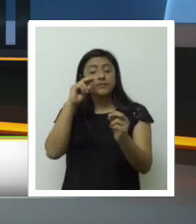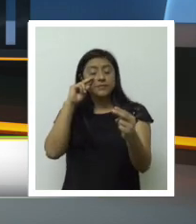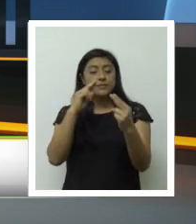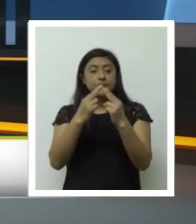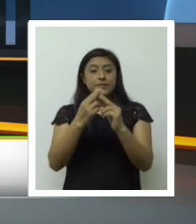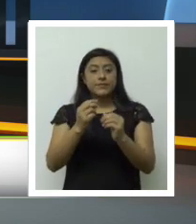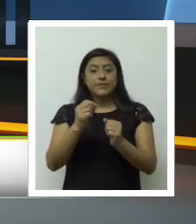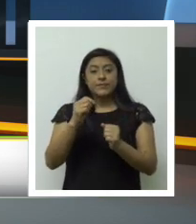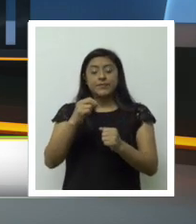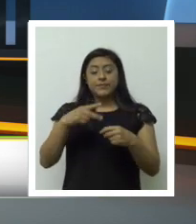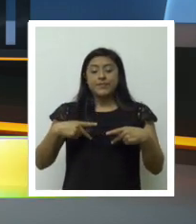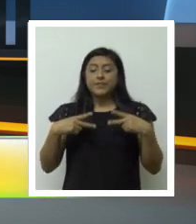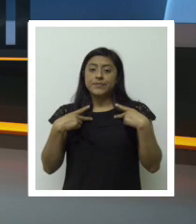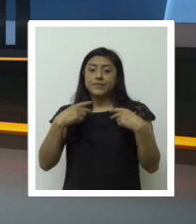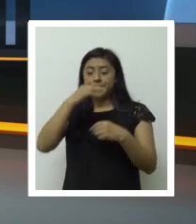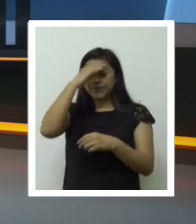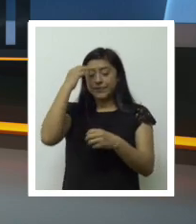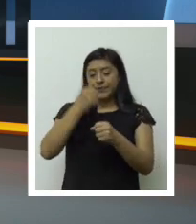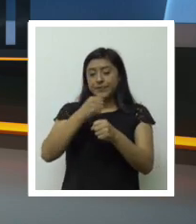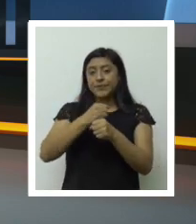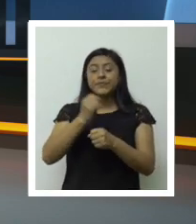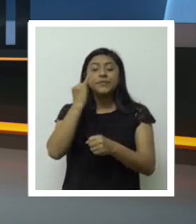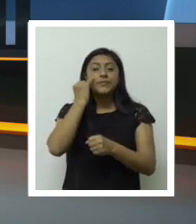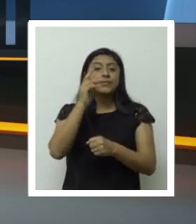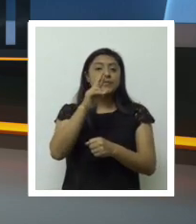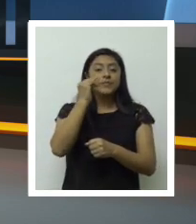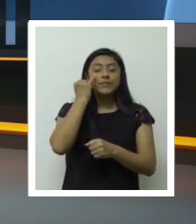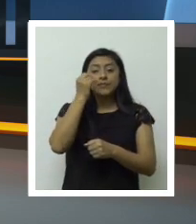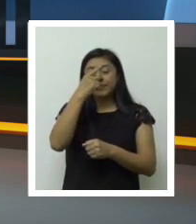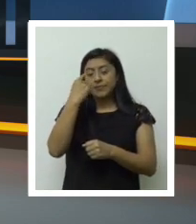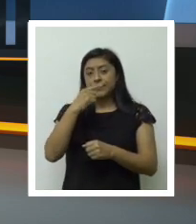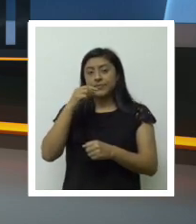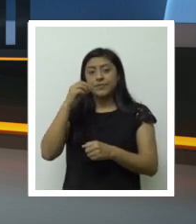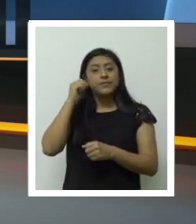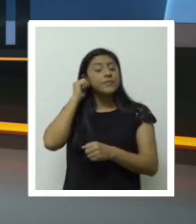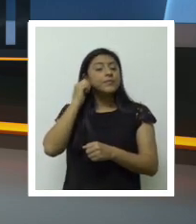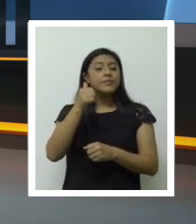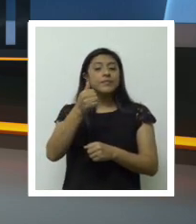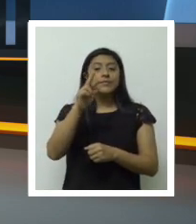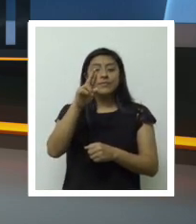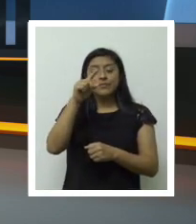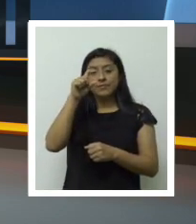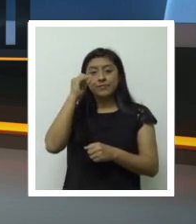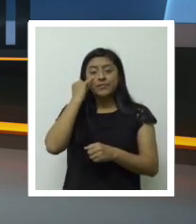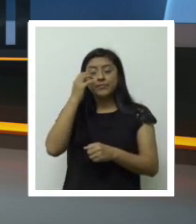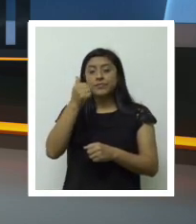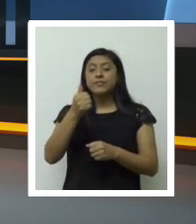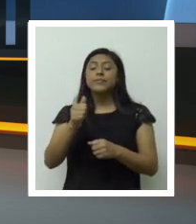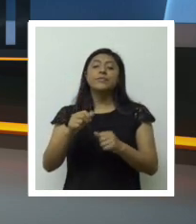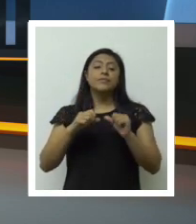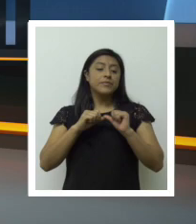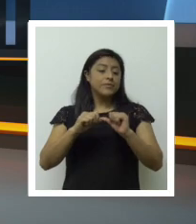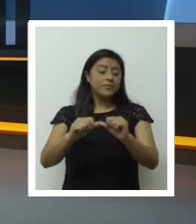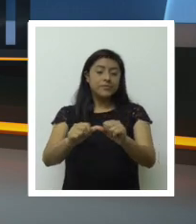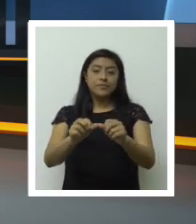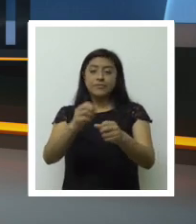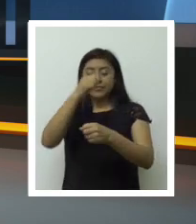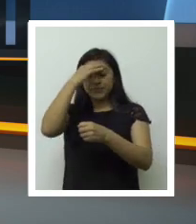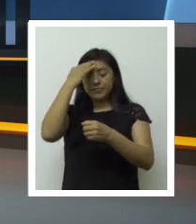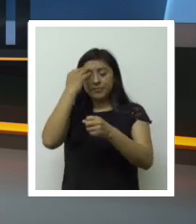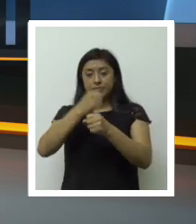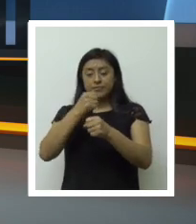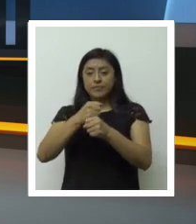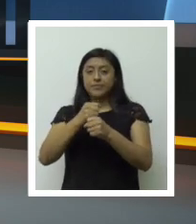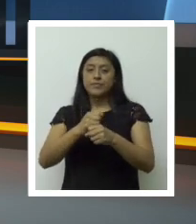le contaremos parte de la vida laboral de Iris García. Ella se ha distinguido por su constante y responsable labor a